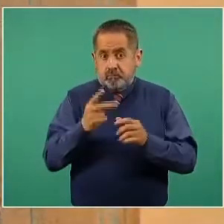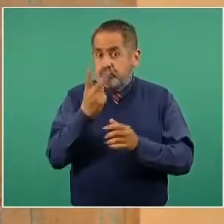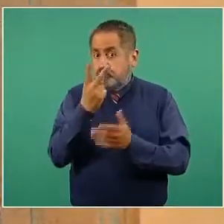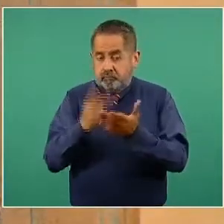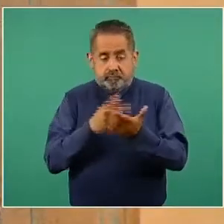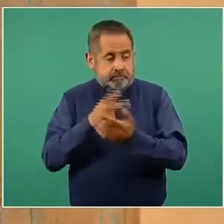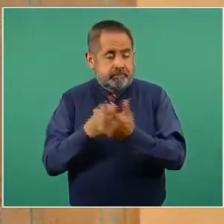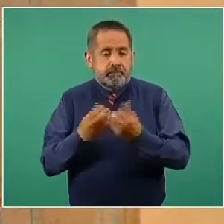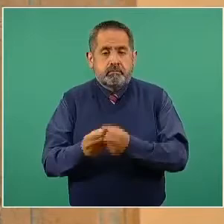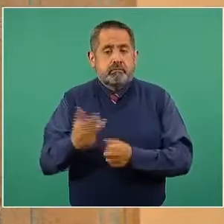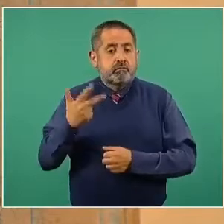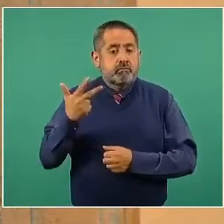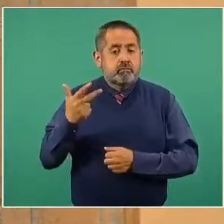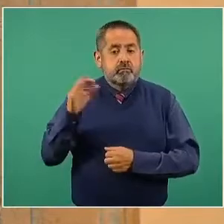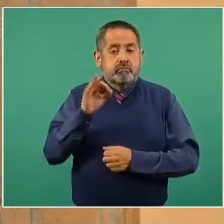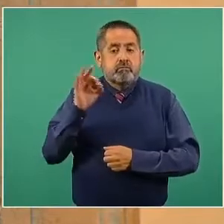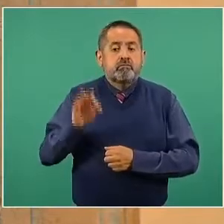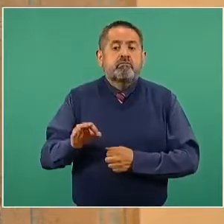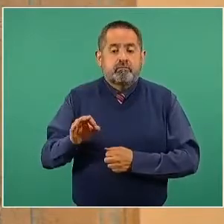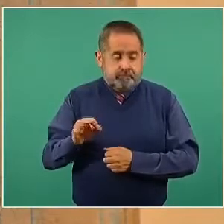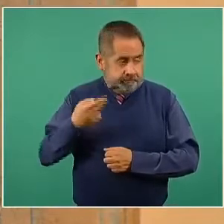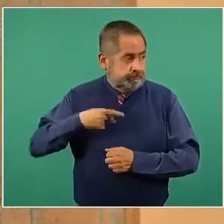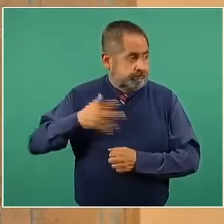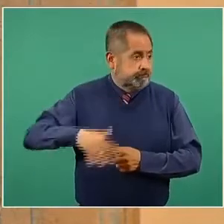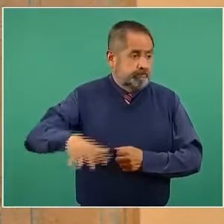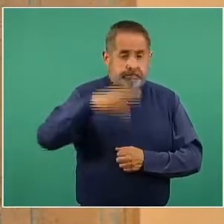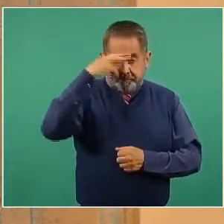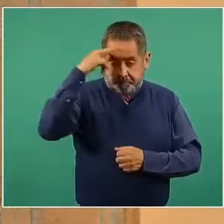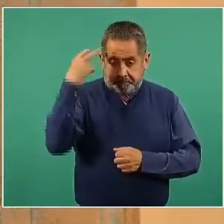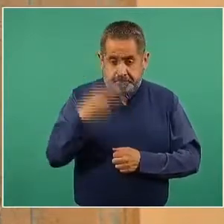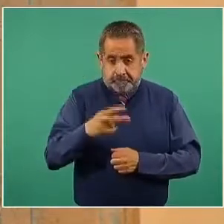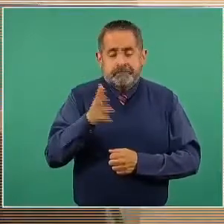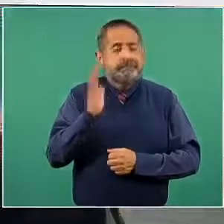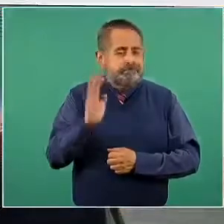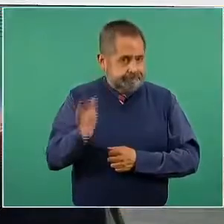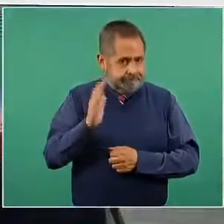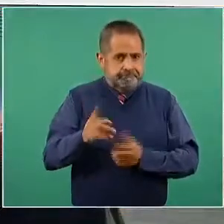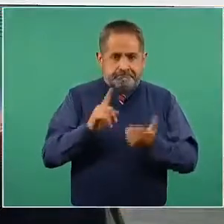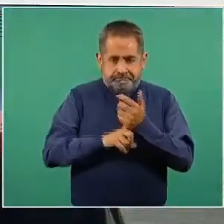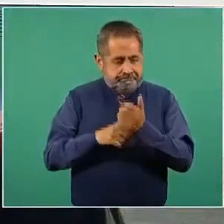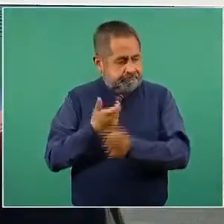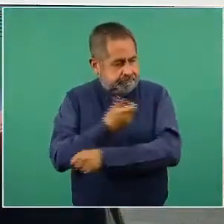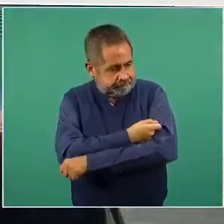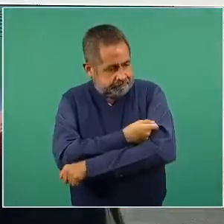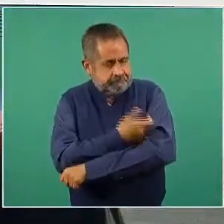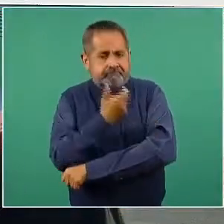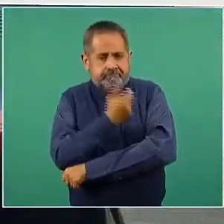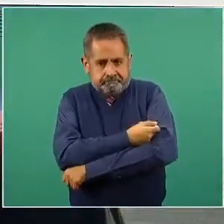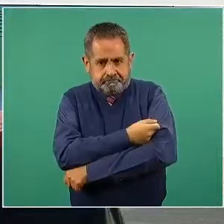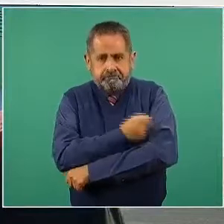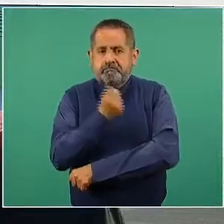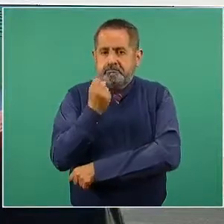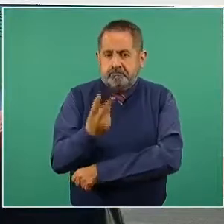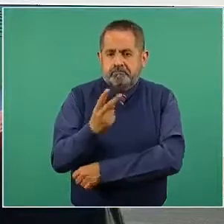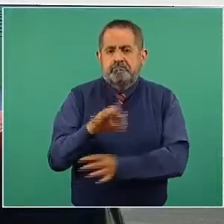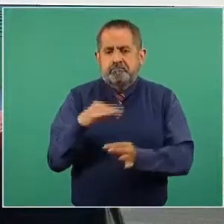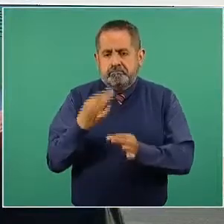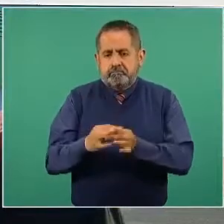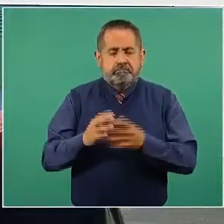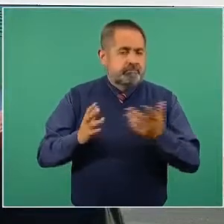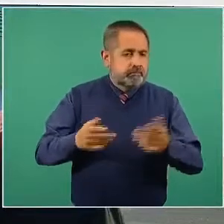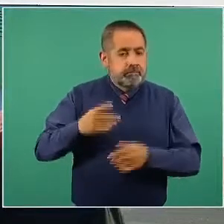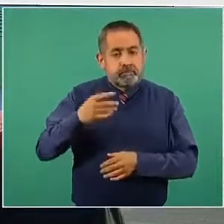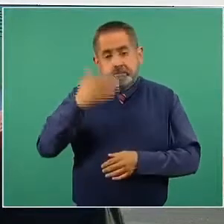completos, 8% de la población total en México, pero si recordamos, el enfoque de la vacunación es en